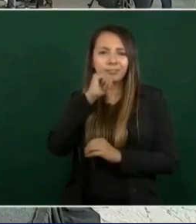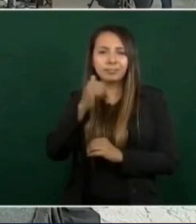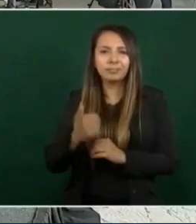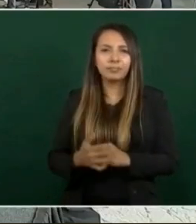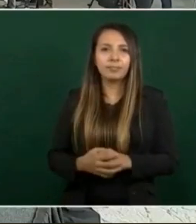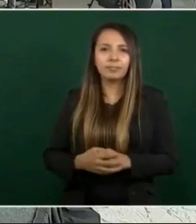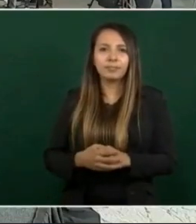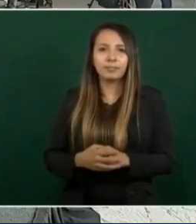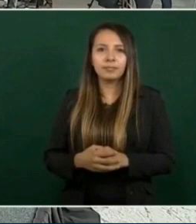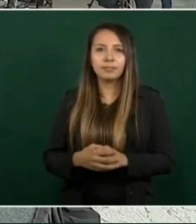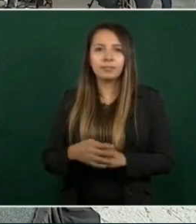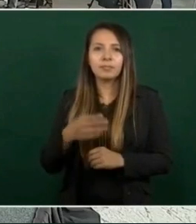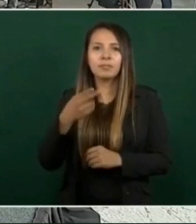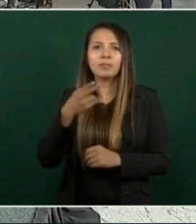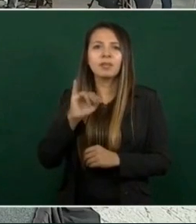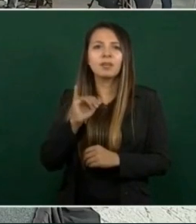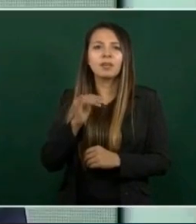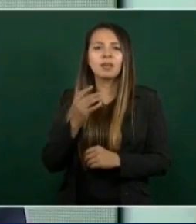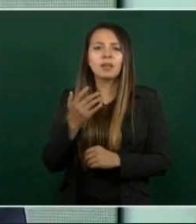ni de nepotismo